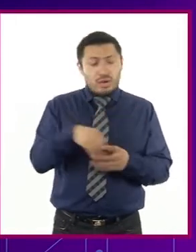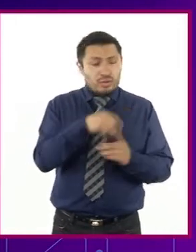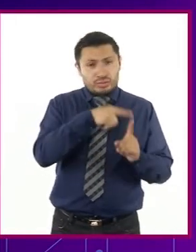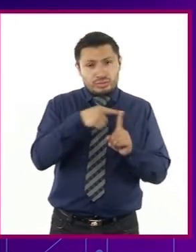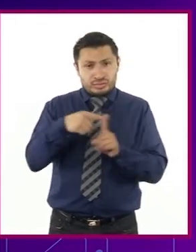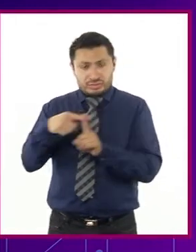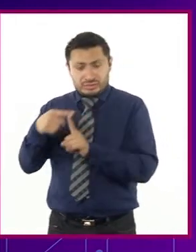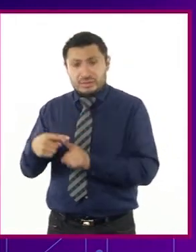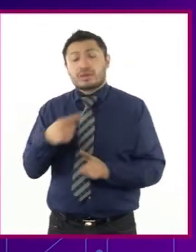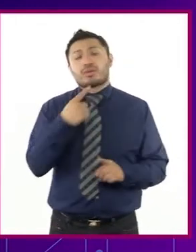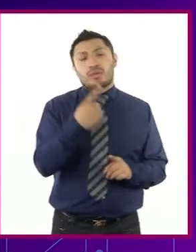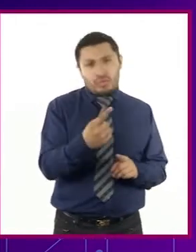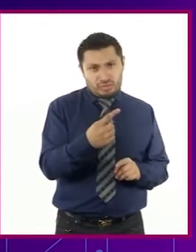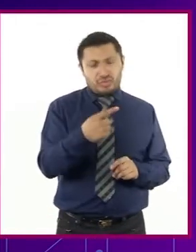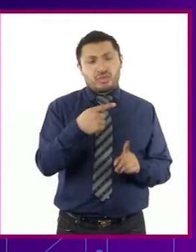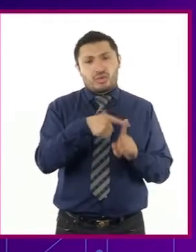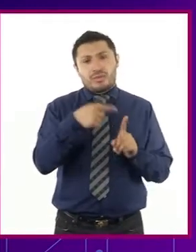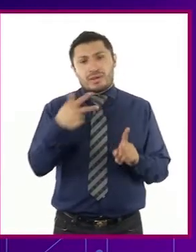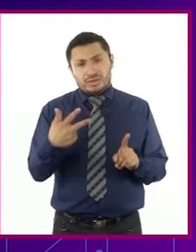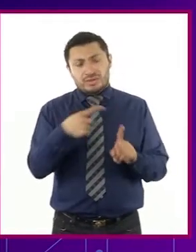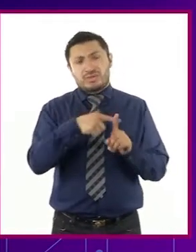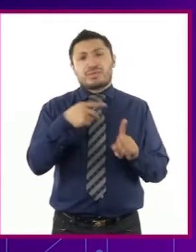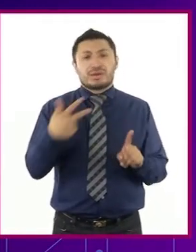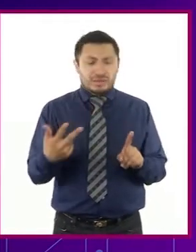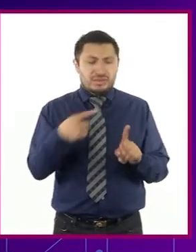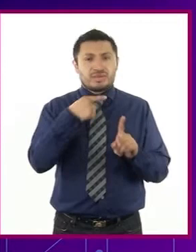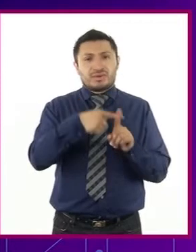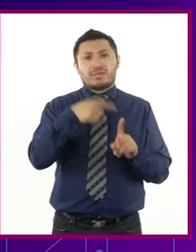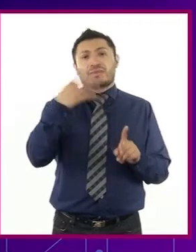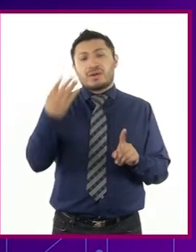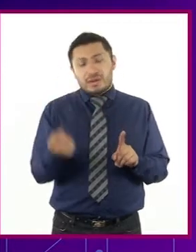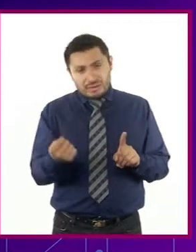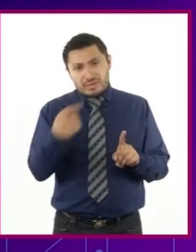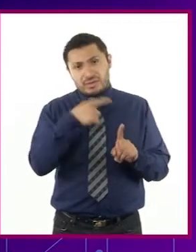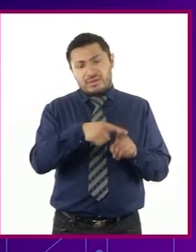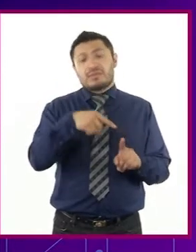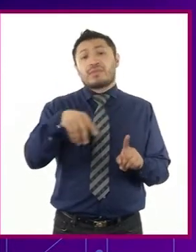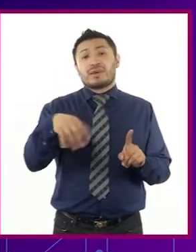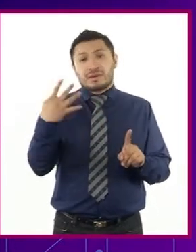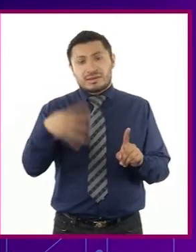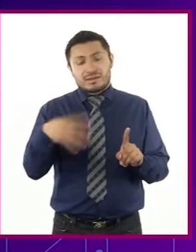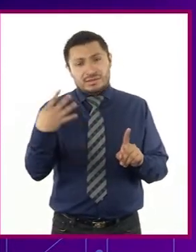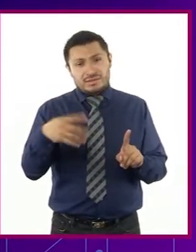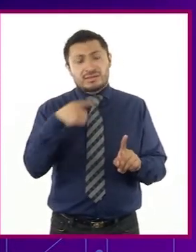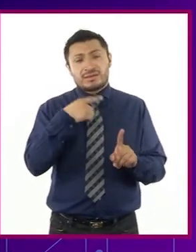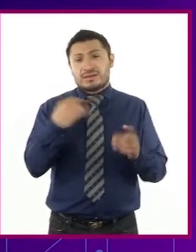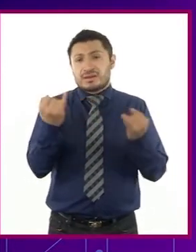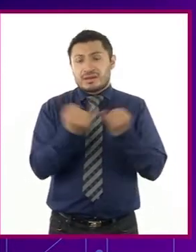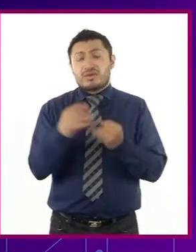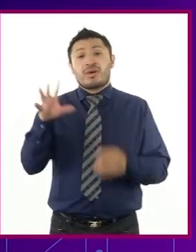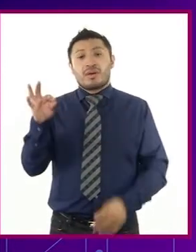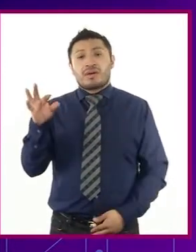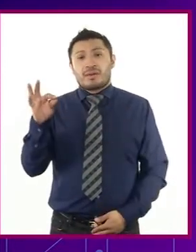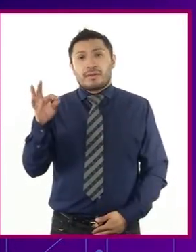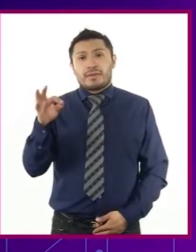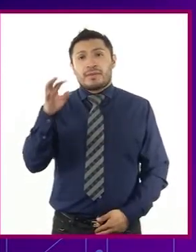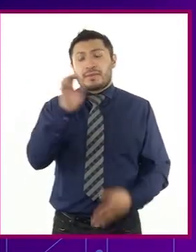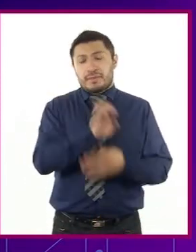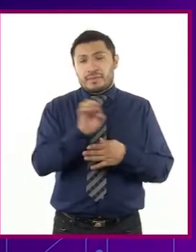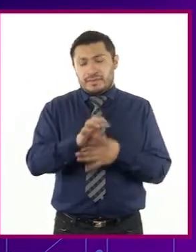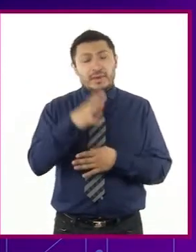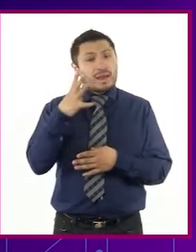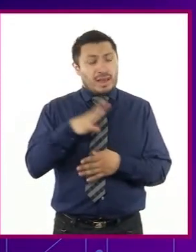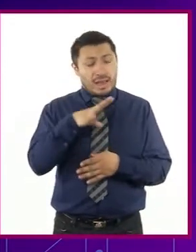esto es, 1 más 8 más 8 más 9 más 14 es igual a 40. Como tenemos